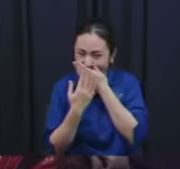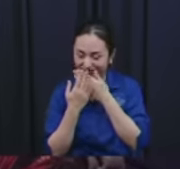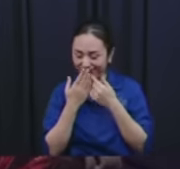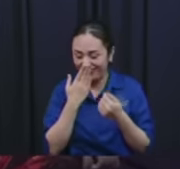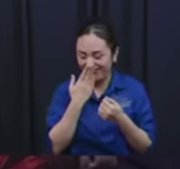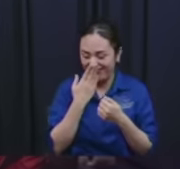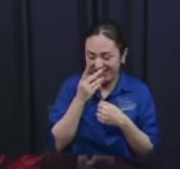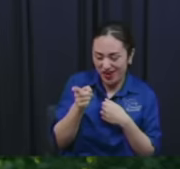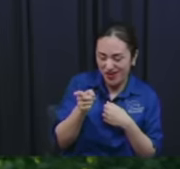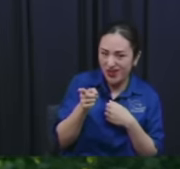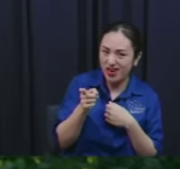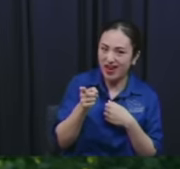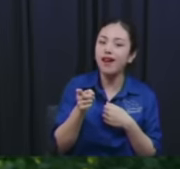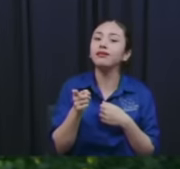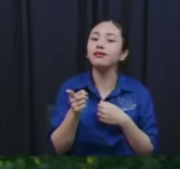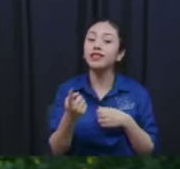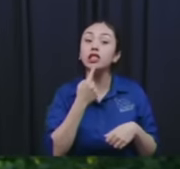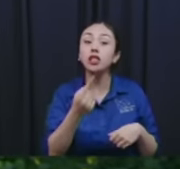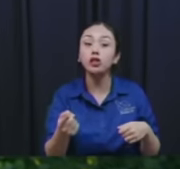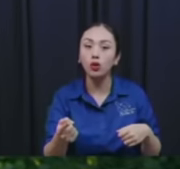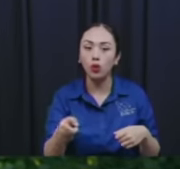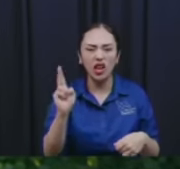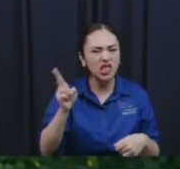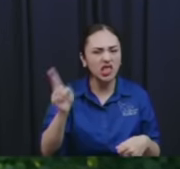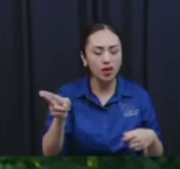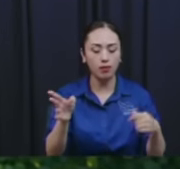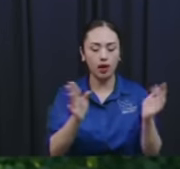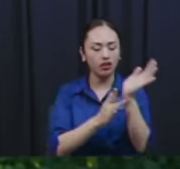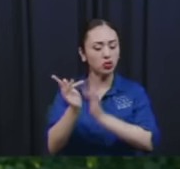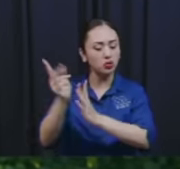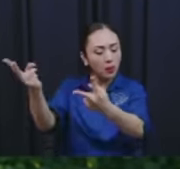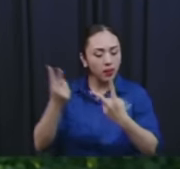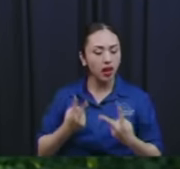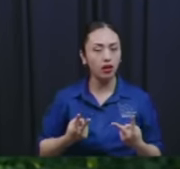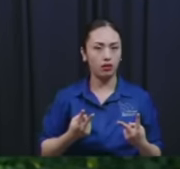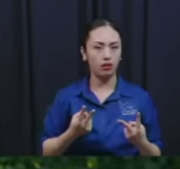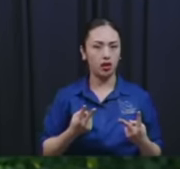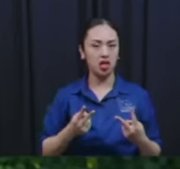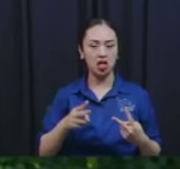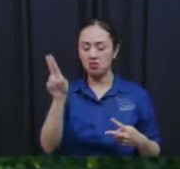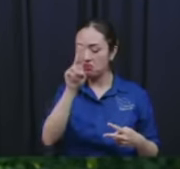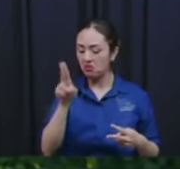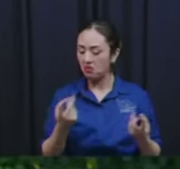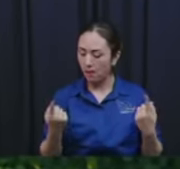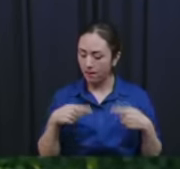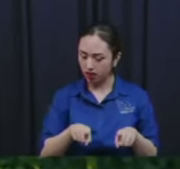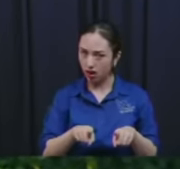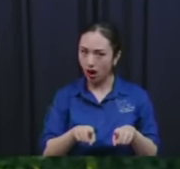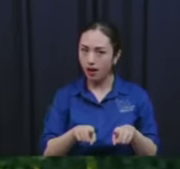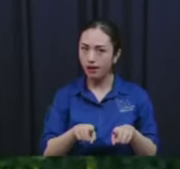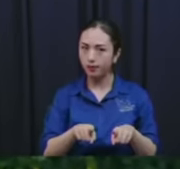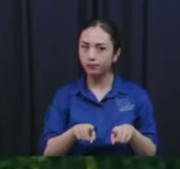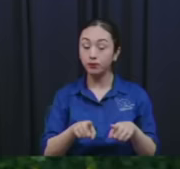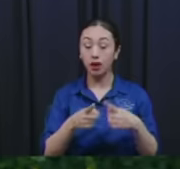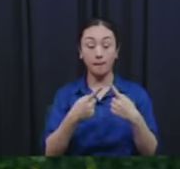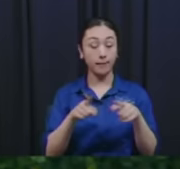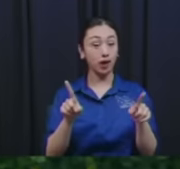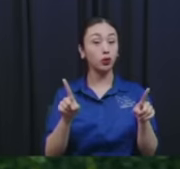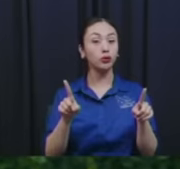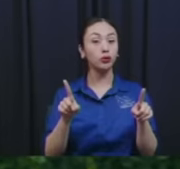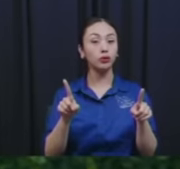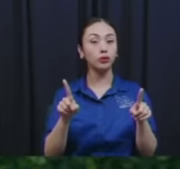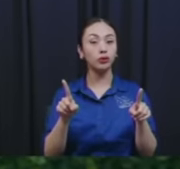venida ya que desde los días de los padres todas las cosas permanecen igual y estos no saben voluntariamente que parae